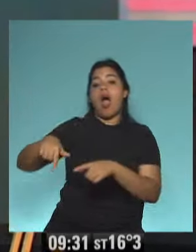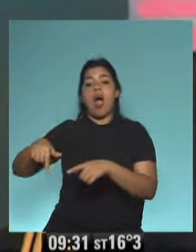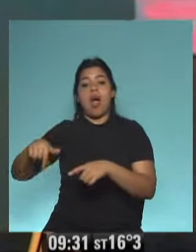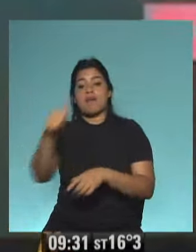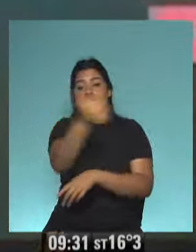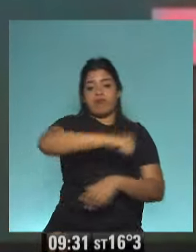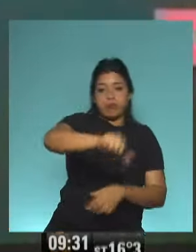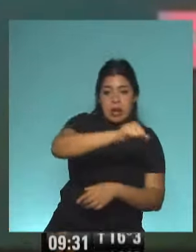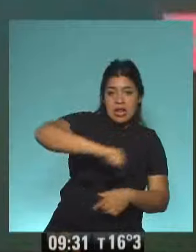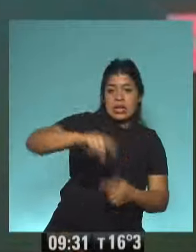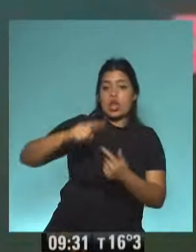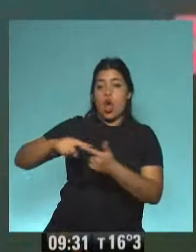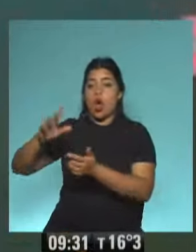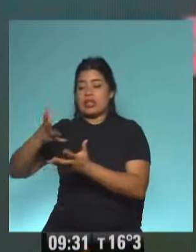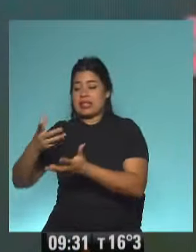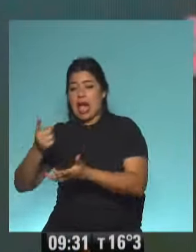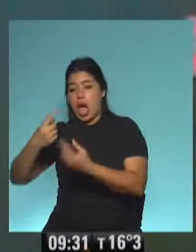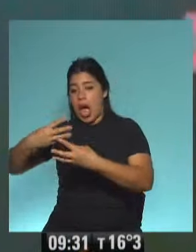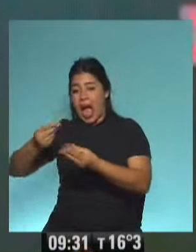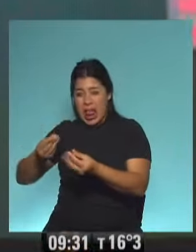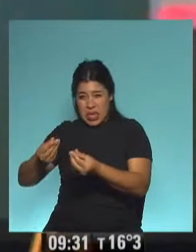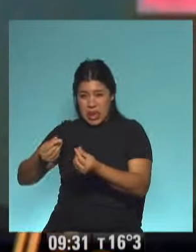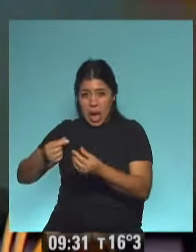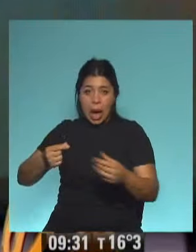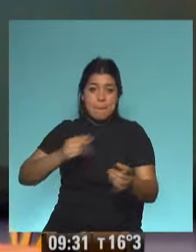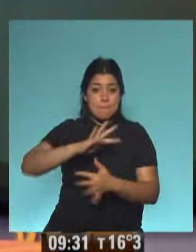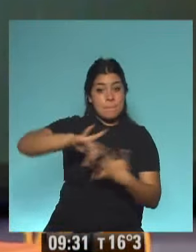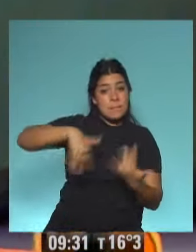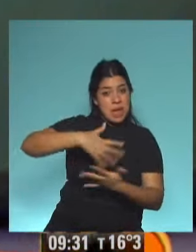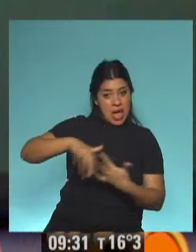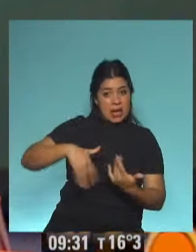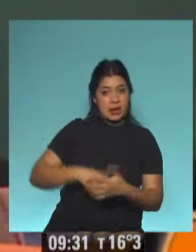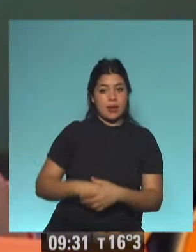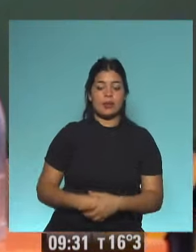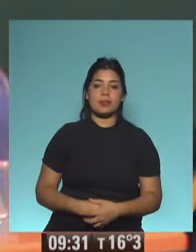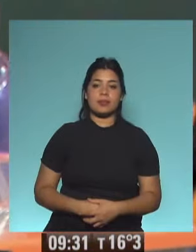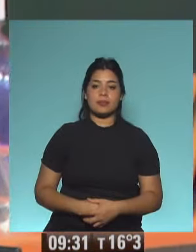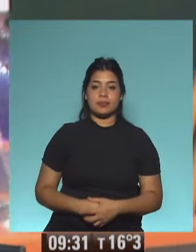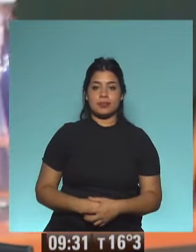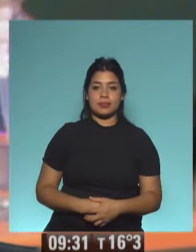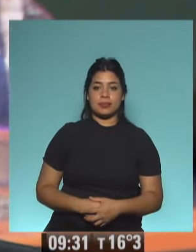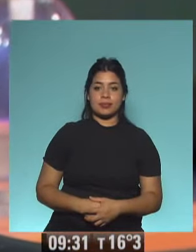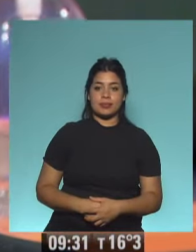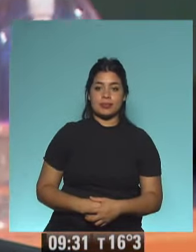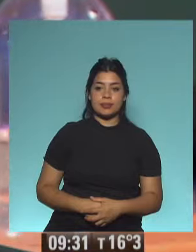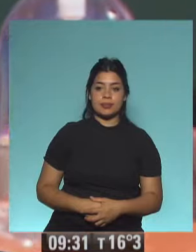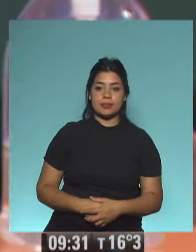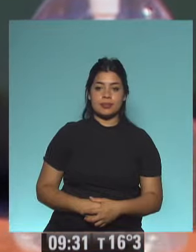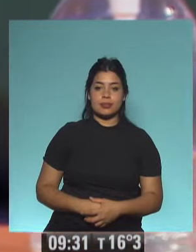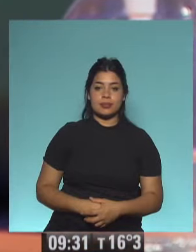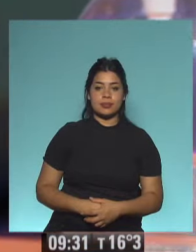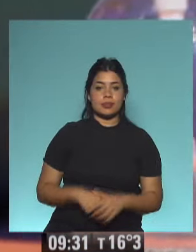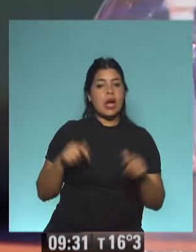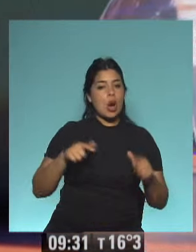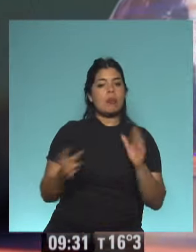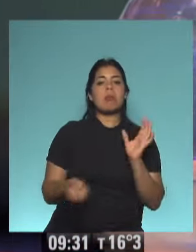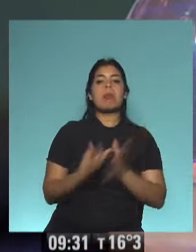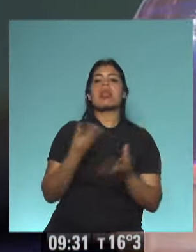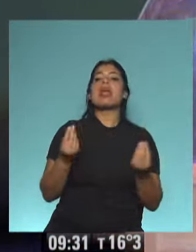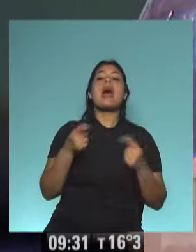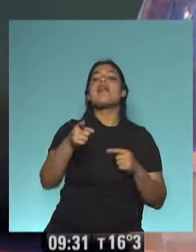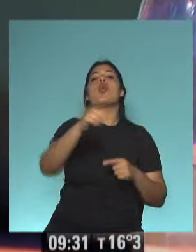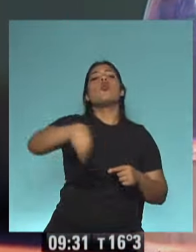o seco, que es la harina, sí. y lo voy a mezclar con el medio líquido, el ingrediente líquido, que es el agua. ¿Y qué es lo que voy a hacer con esto? A ver si